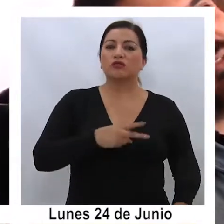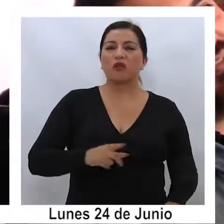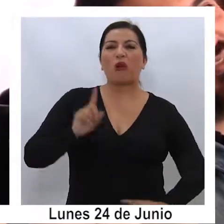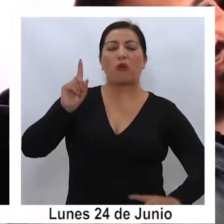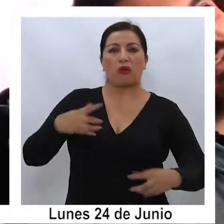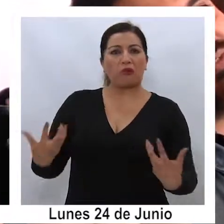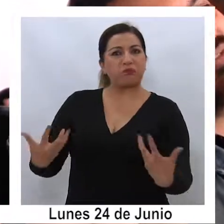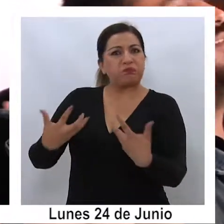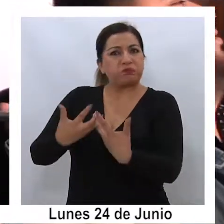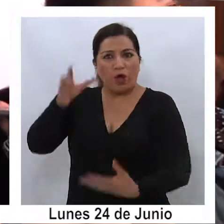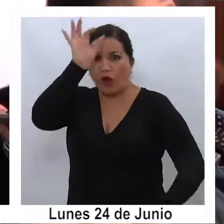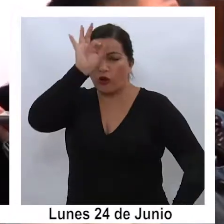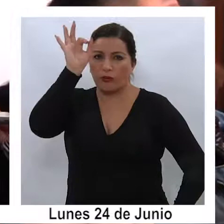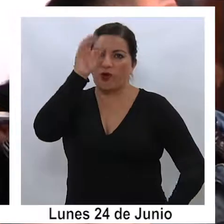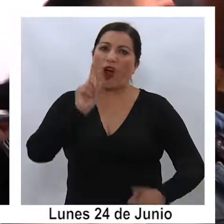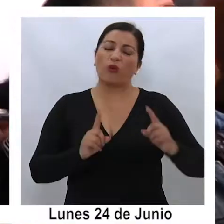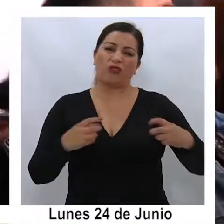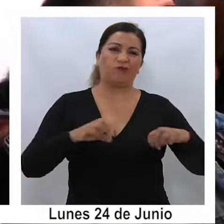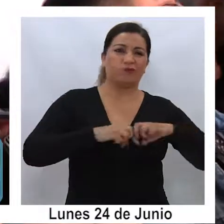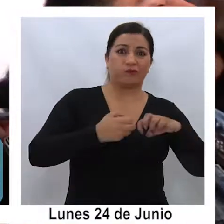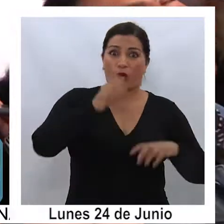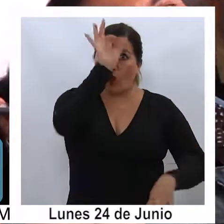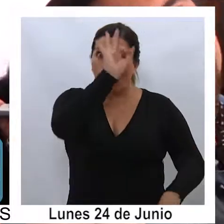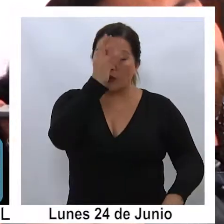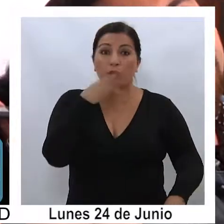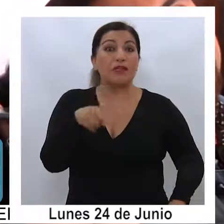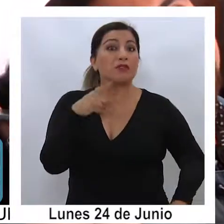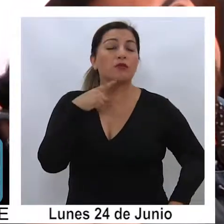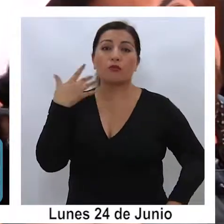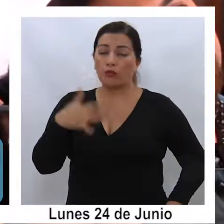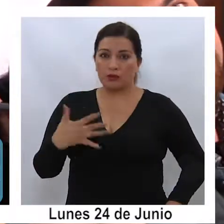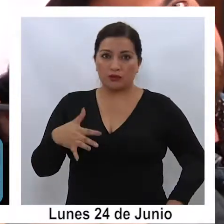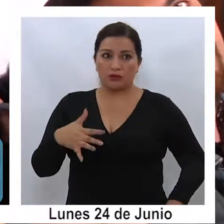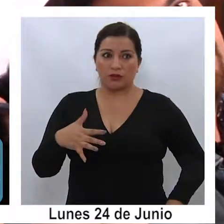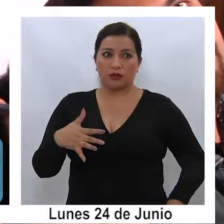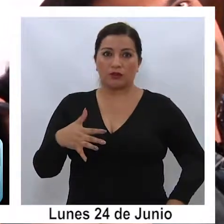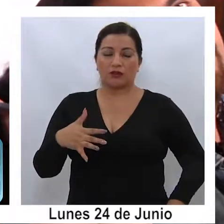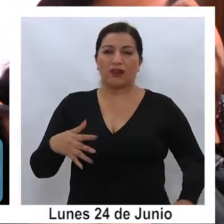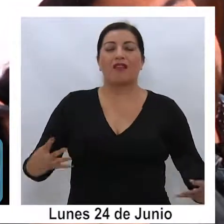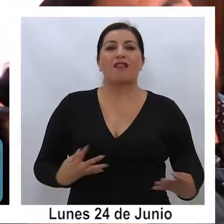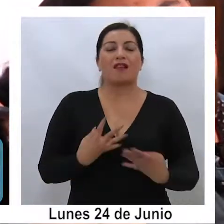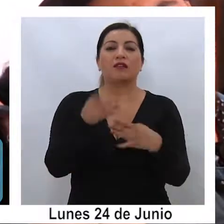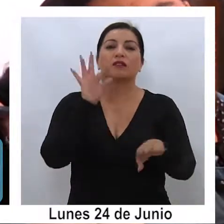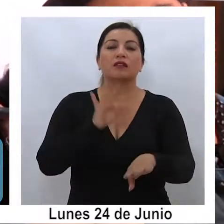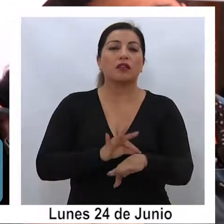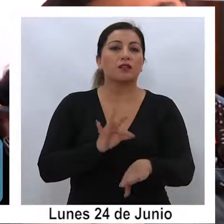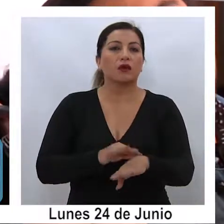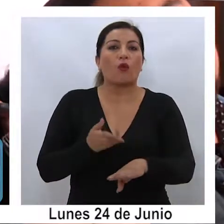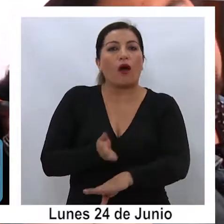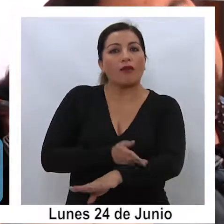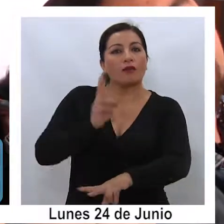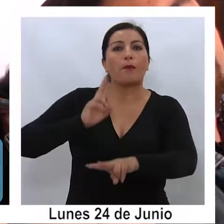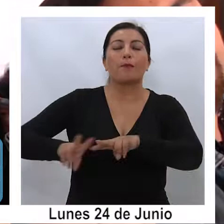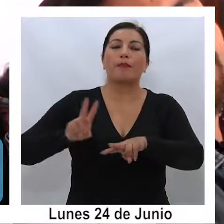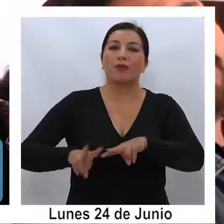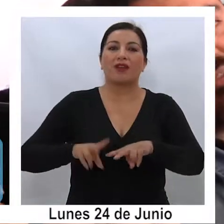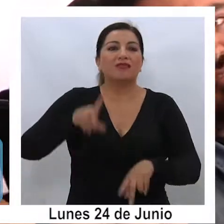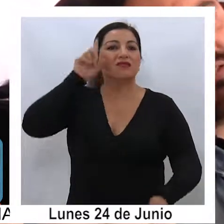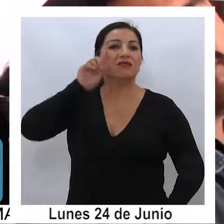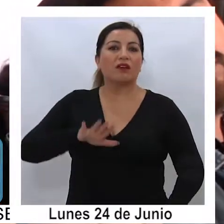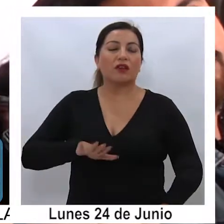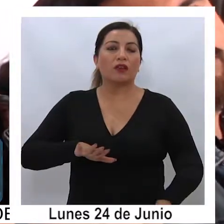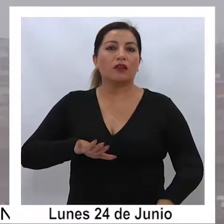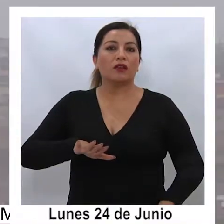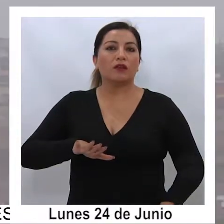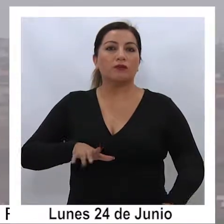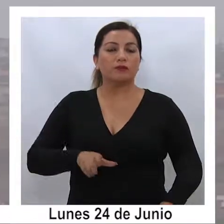podemos discrepar respecto, digamos, de datos más o datos menos, pero lo importante es que la red asistencial se preparó para el evento sabiendo que iban